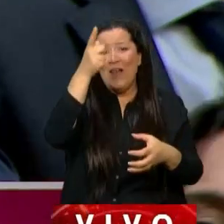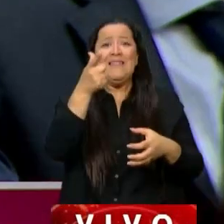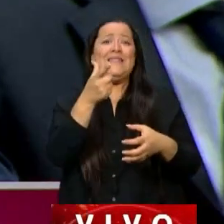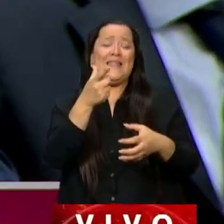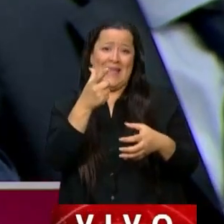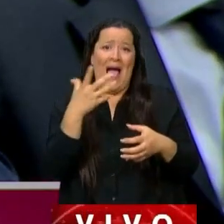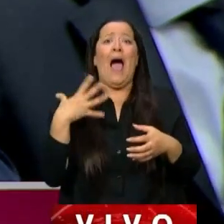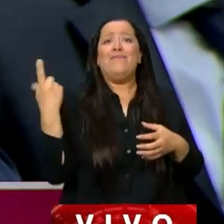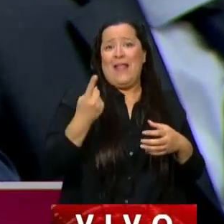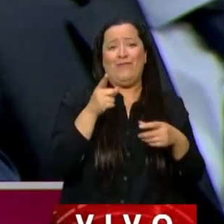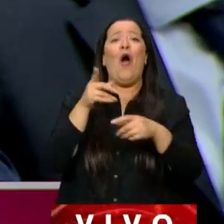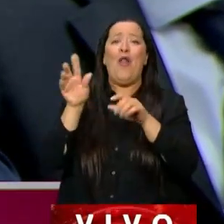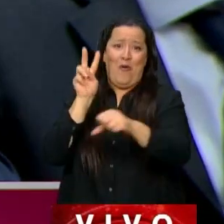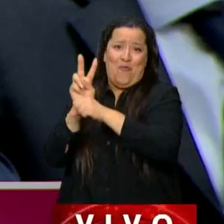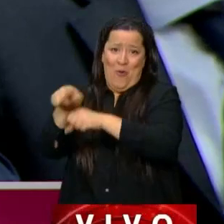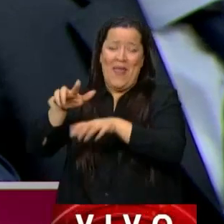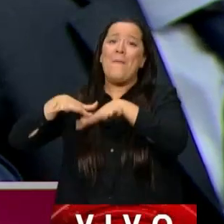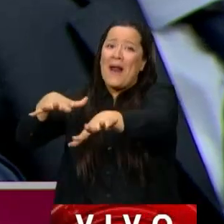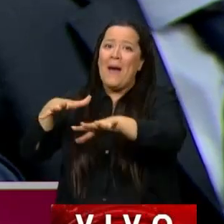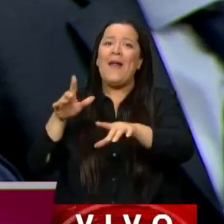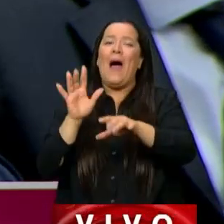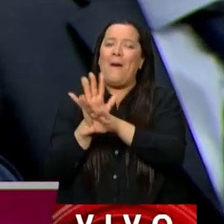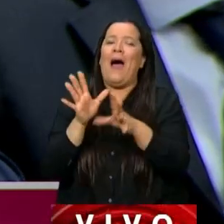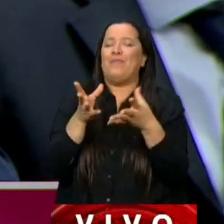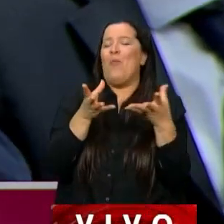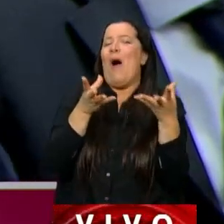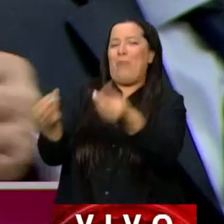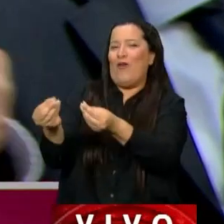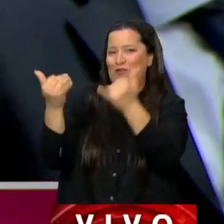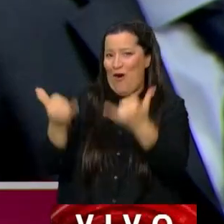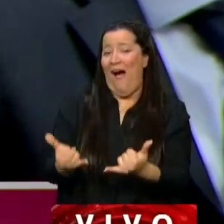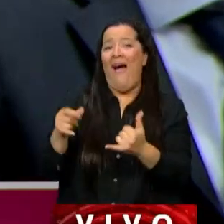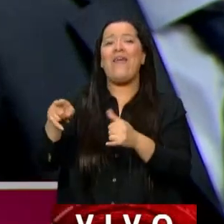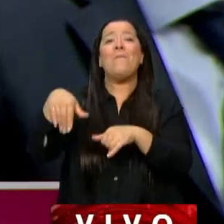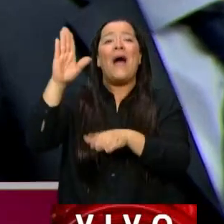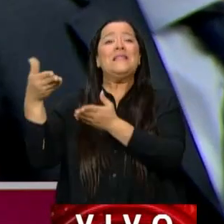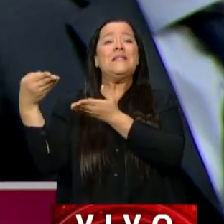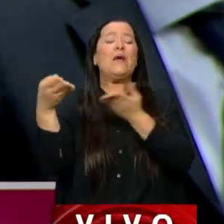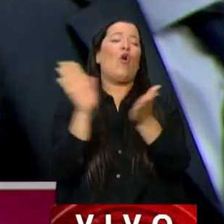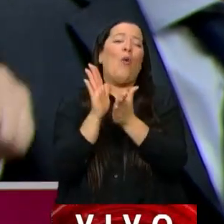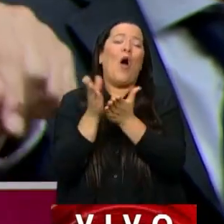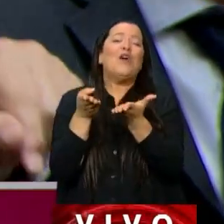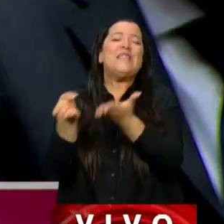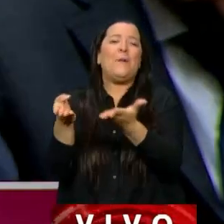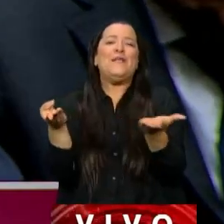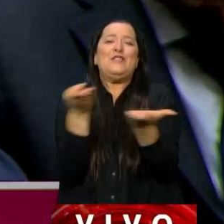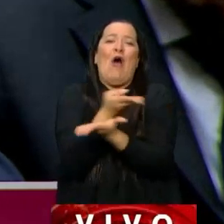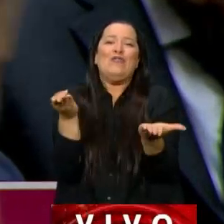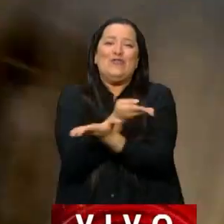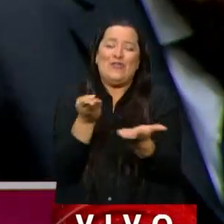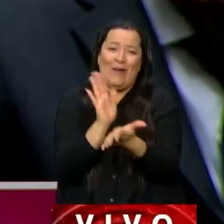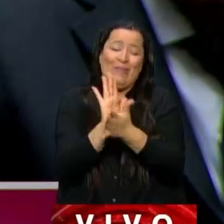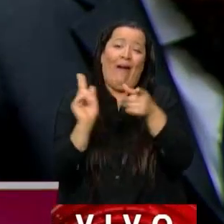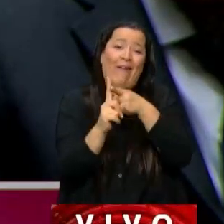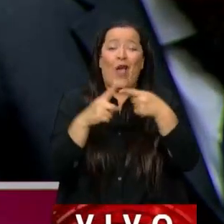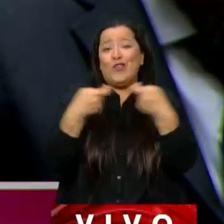barras bravas íntimamente relacionadas con esos sectores a los cuales les prestan servicios mutuos, y es por eso que las cosas